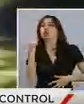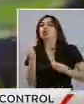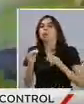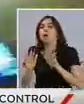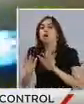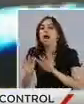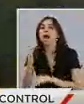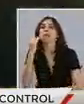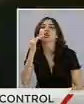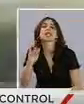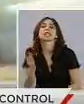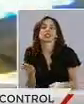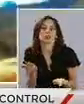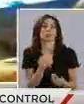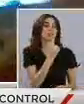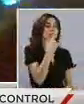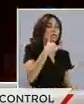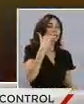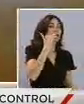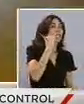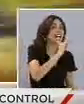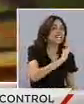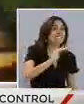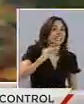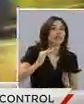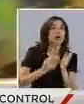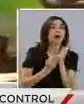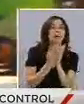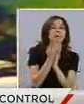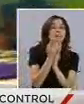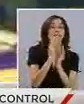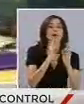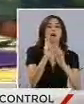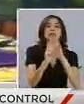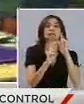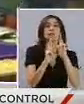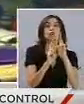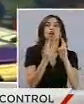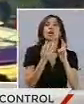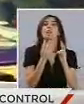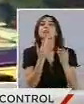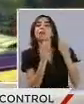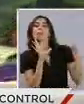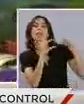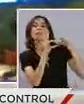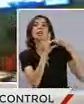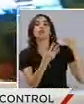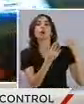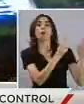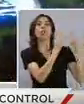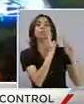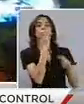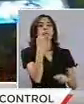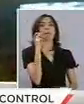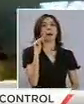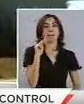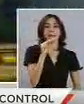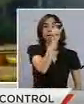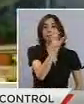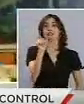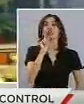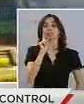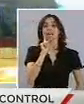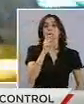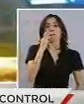Mira, aquí lo importante es que los niños comienzan a responder en virtud de cómo funcionan y cómo responden los padres. Los que sean padres, los que tengan